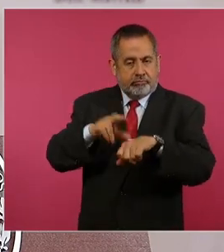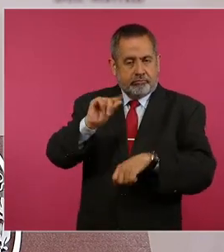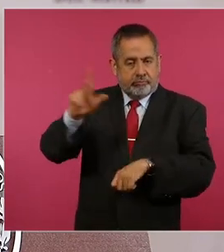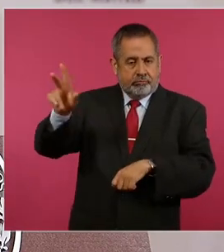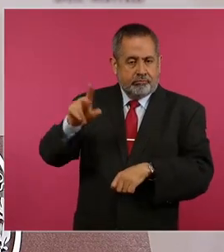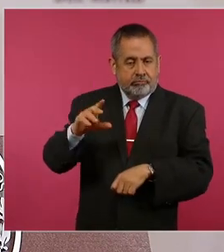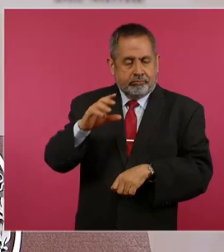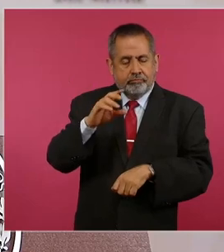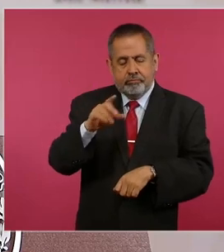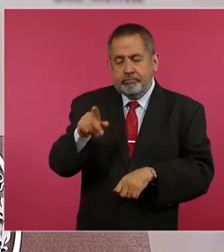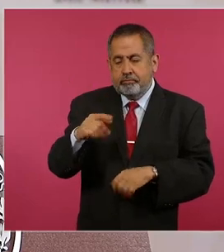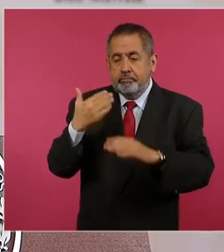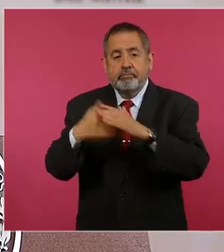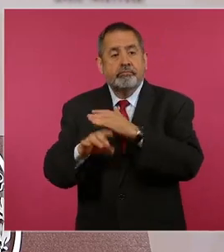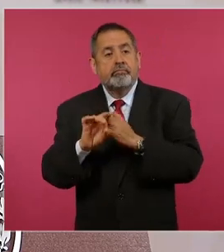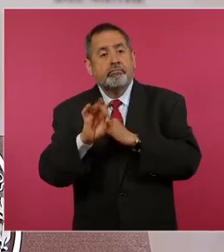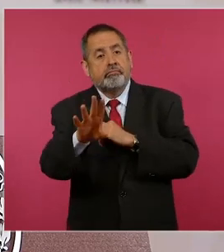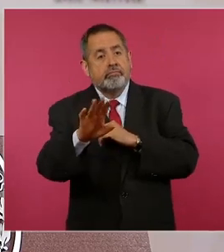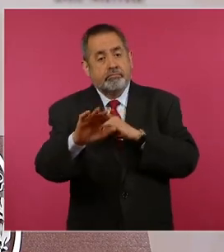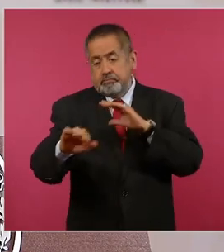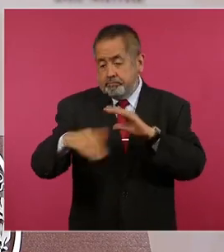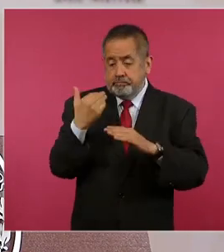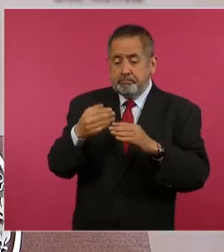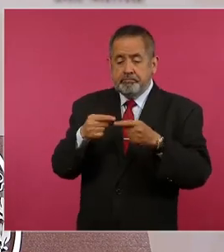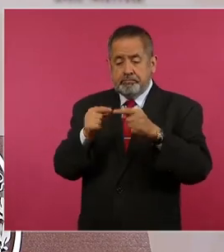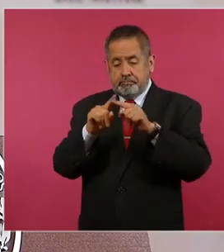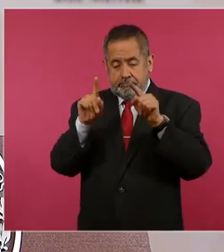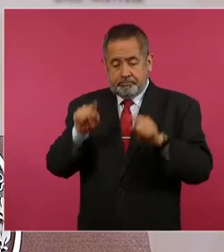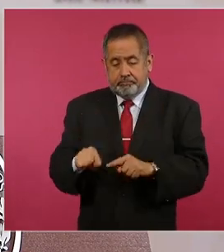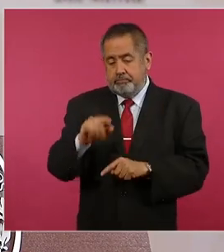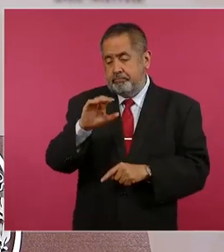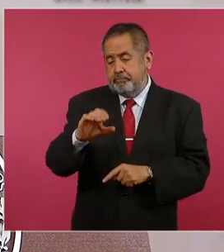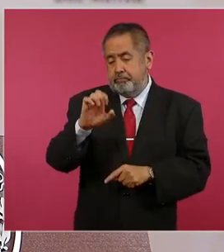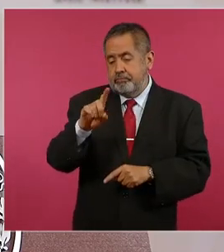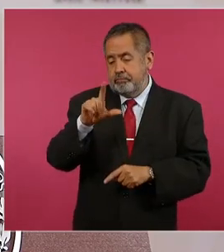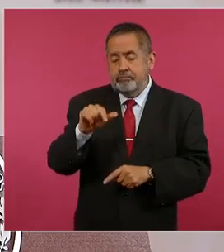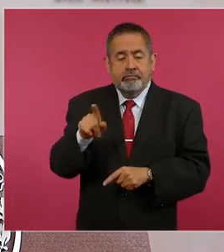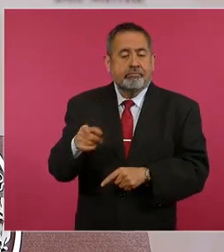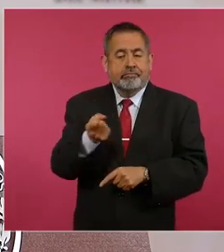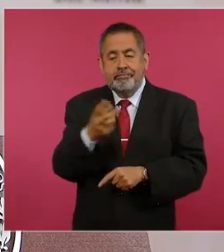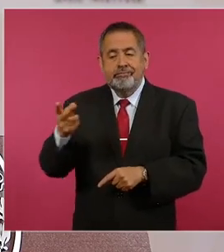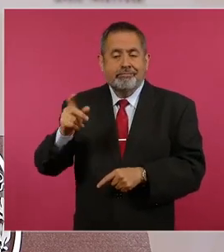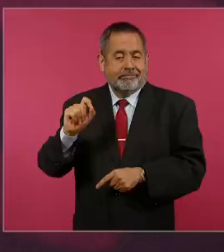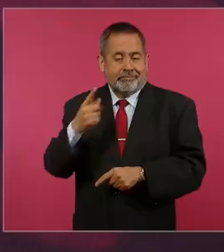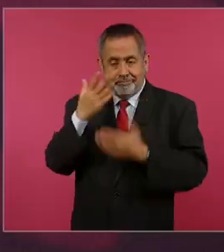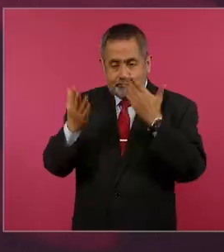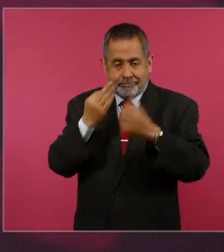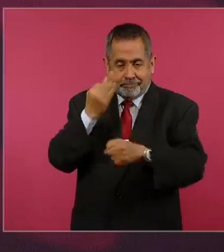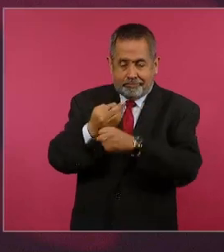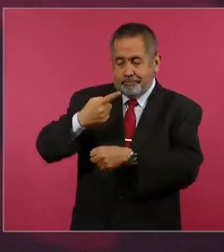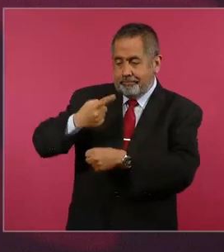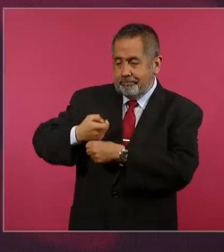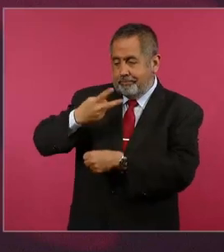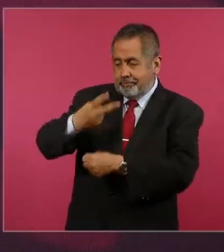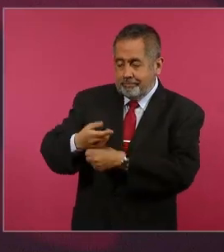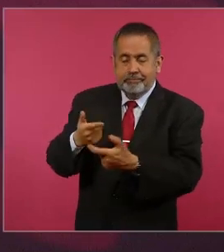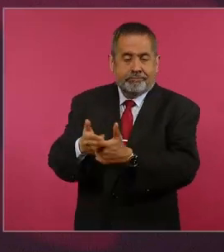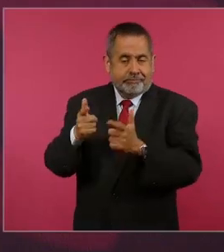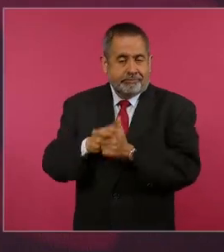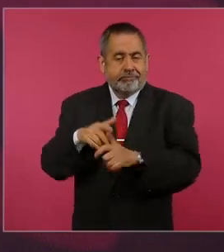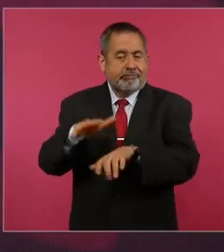partir del día de hoy y, por lo tanto, las y los 21 estudiantes de la primera y segunda generación de